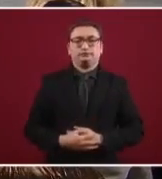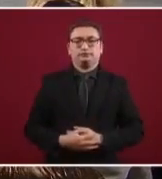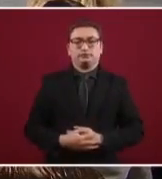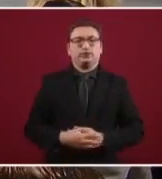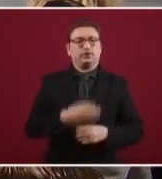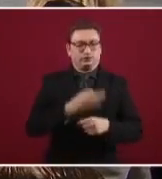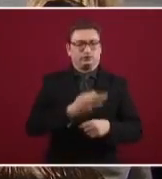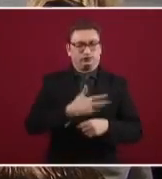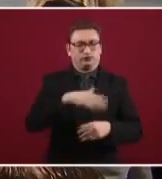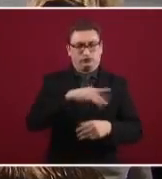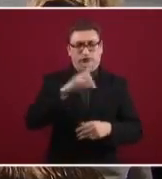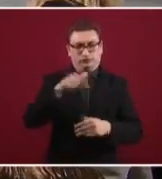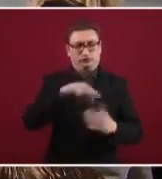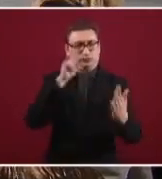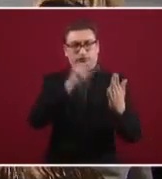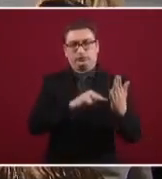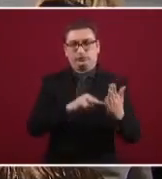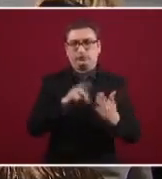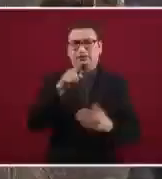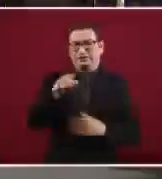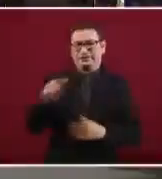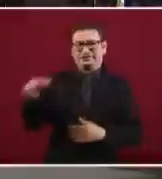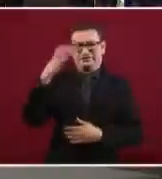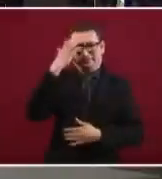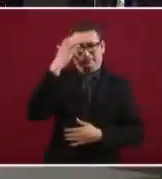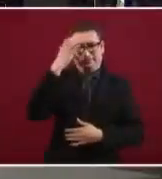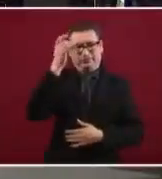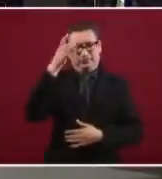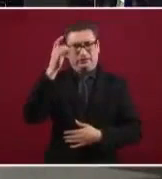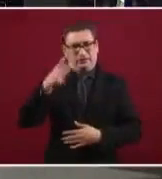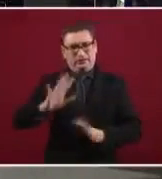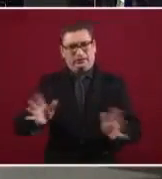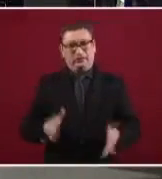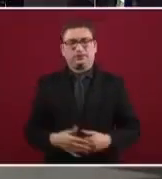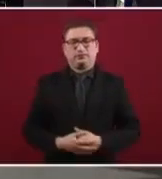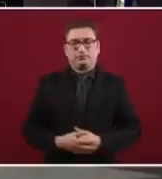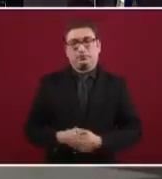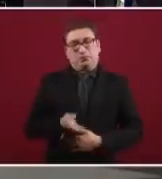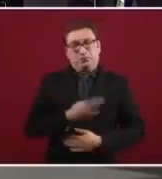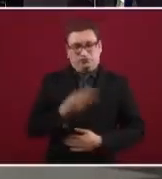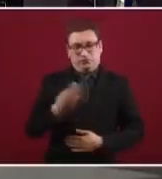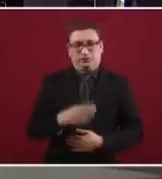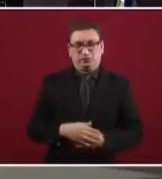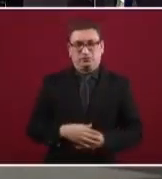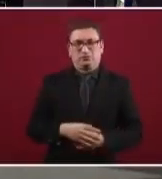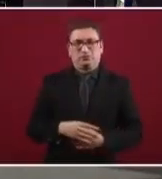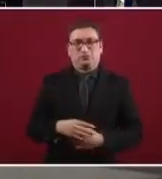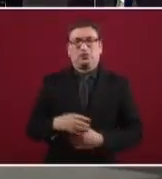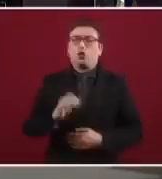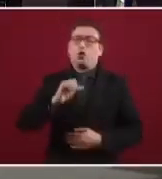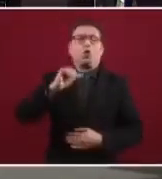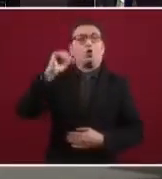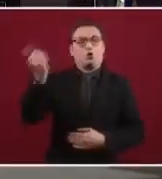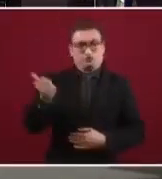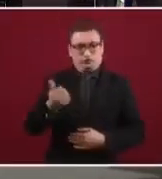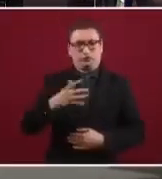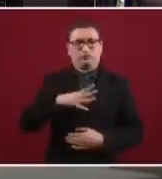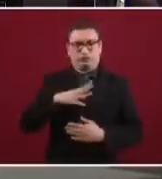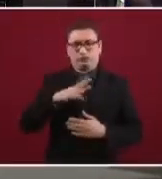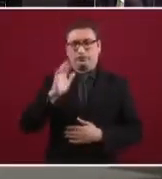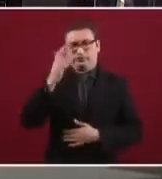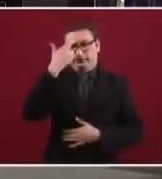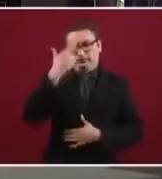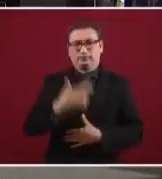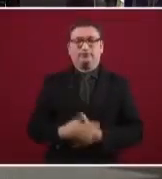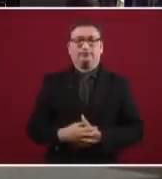Ahora lo vamos a ver. Ese ya lo conocen, ¿no? Bueno, pero vamos a recordar el otro.